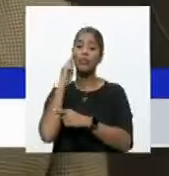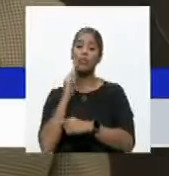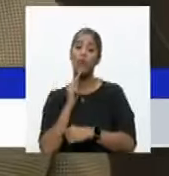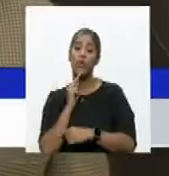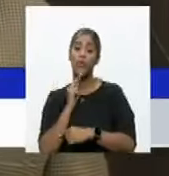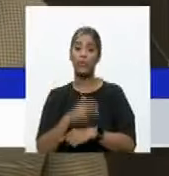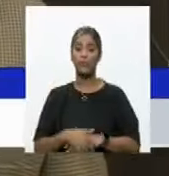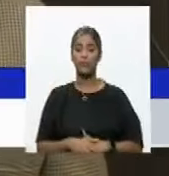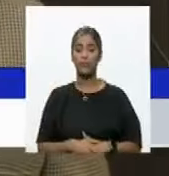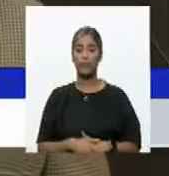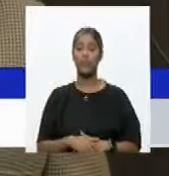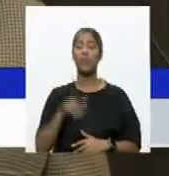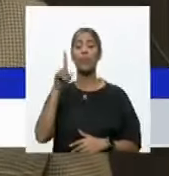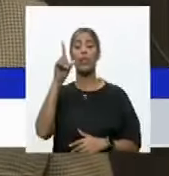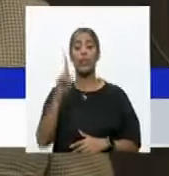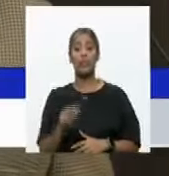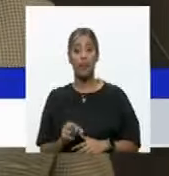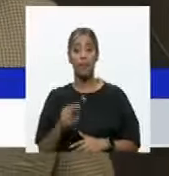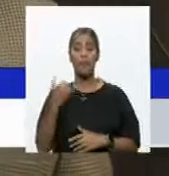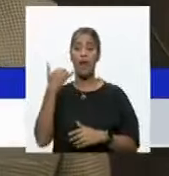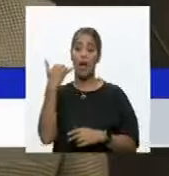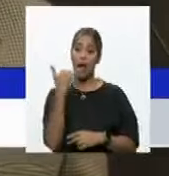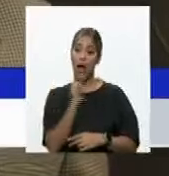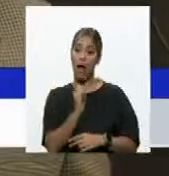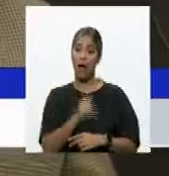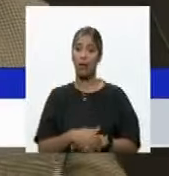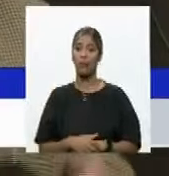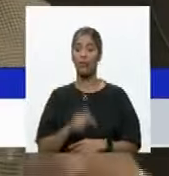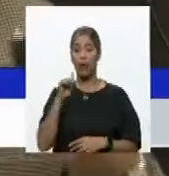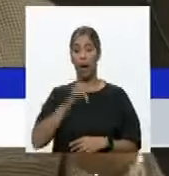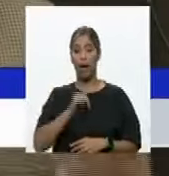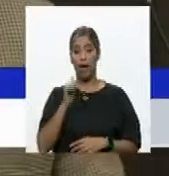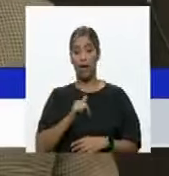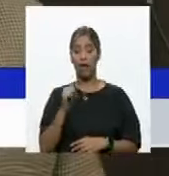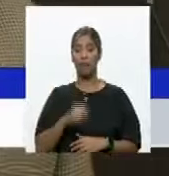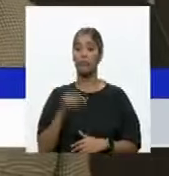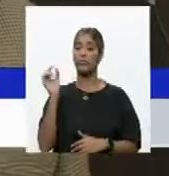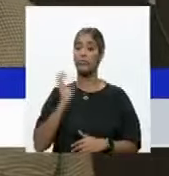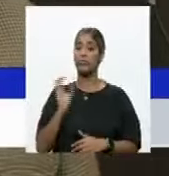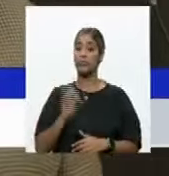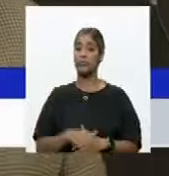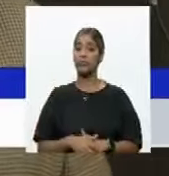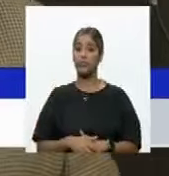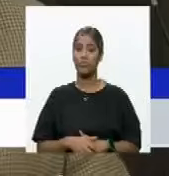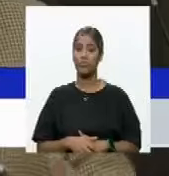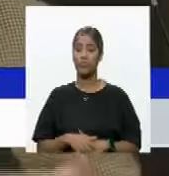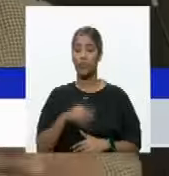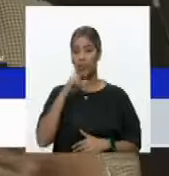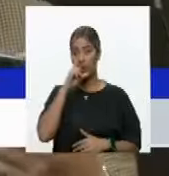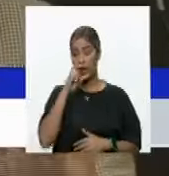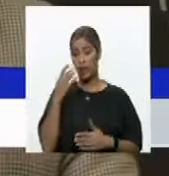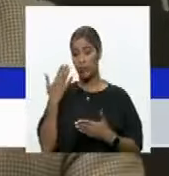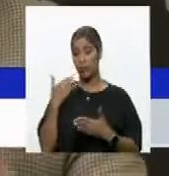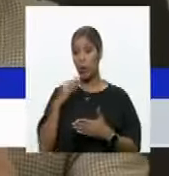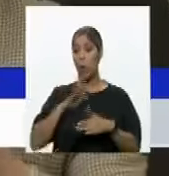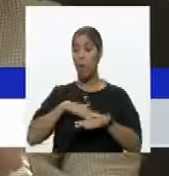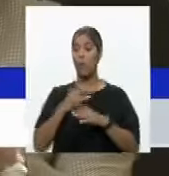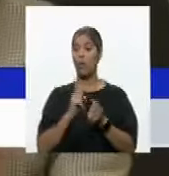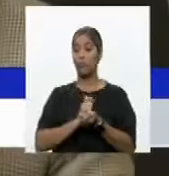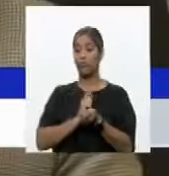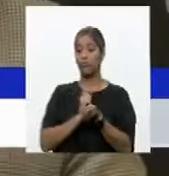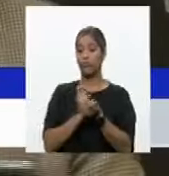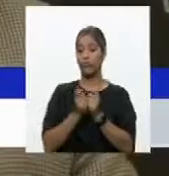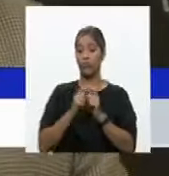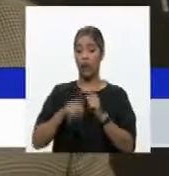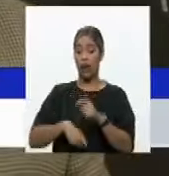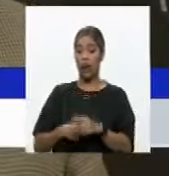Bolívar, también reposa en nuestra aproximación a aquellos años, porque se ha convertido la